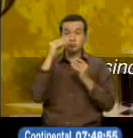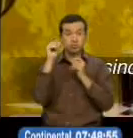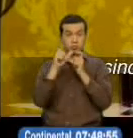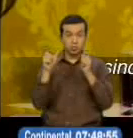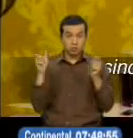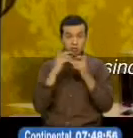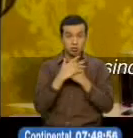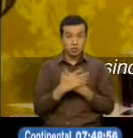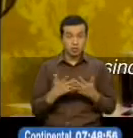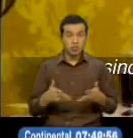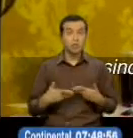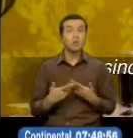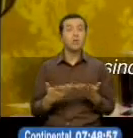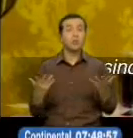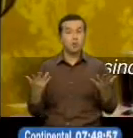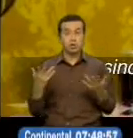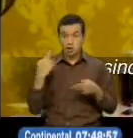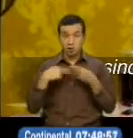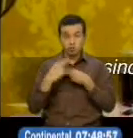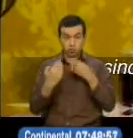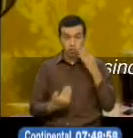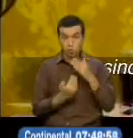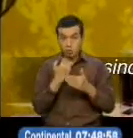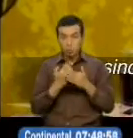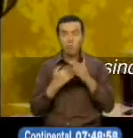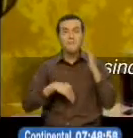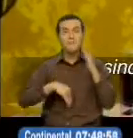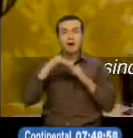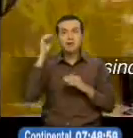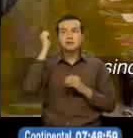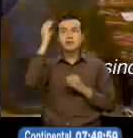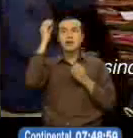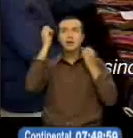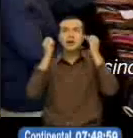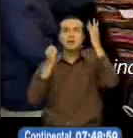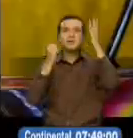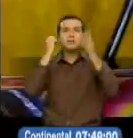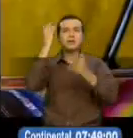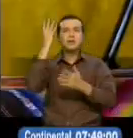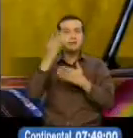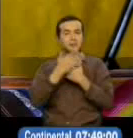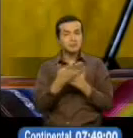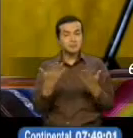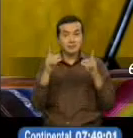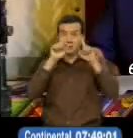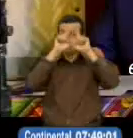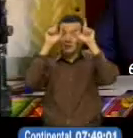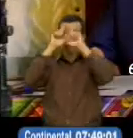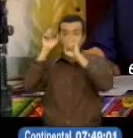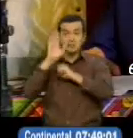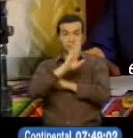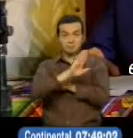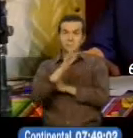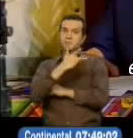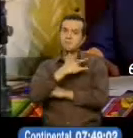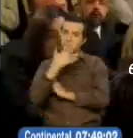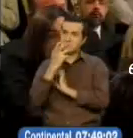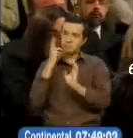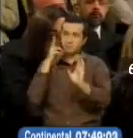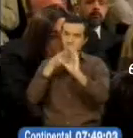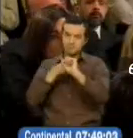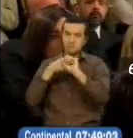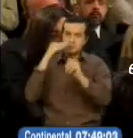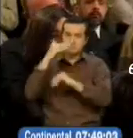de esos emprendedores sean innovadores. El sector empresarial se mostró dispuesto a participar en